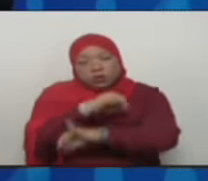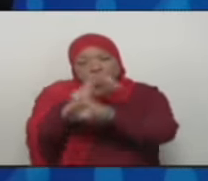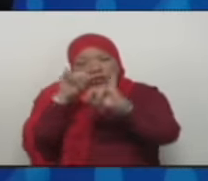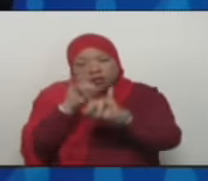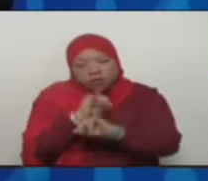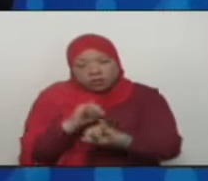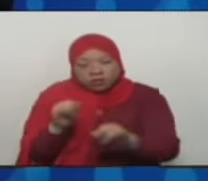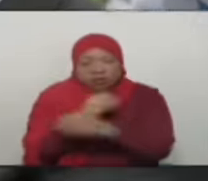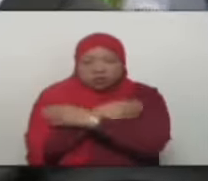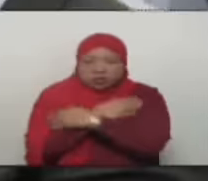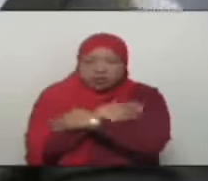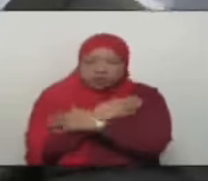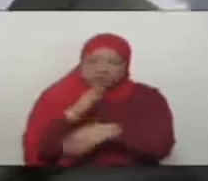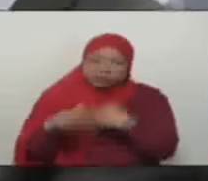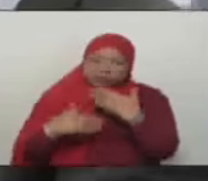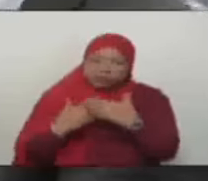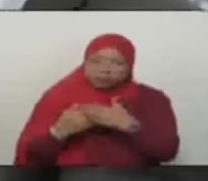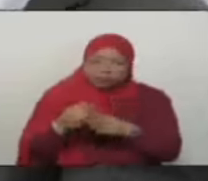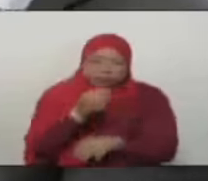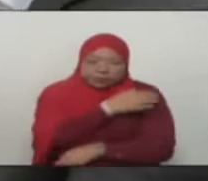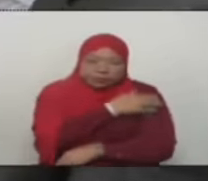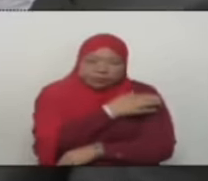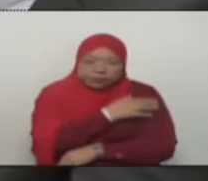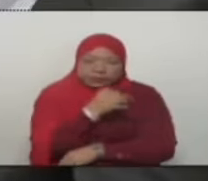a ustedes en sus posiciones.